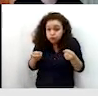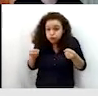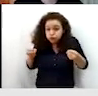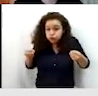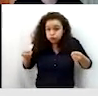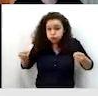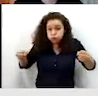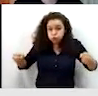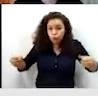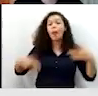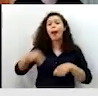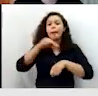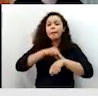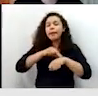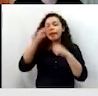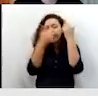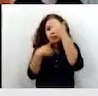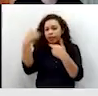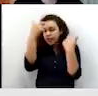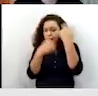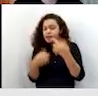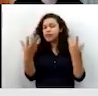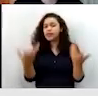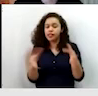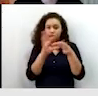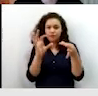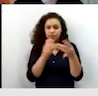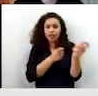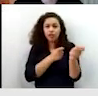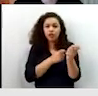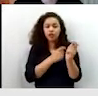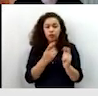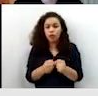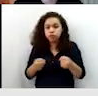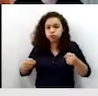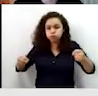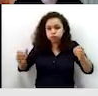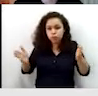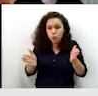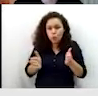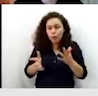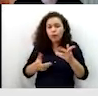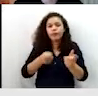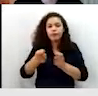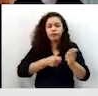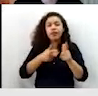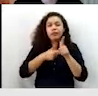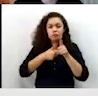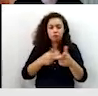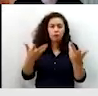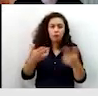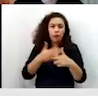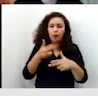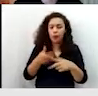una consulta médica para que les empiecen un control de peso, y este seguimiento se lo van a estar dando hasta que los niños